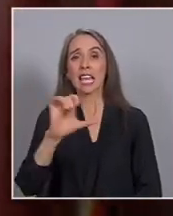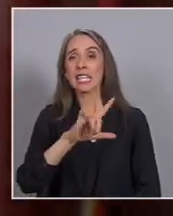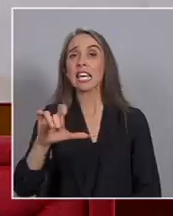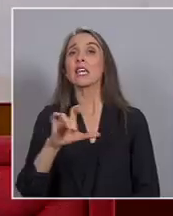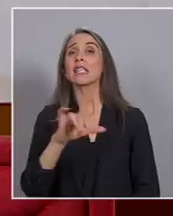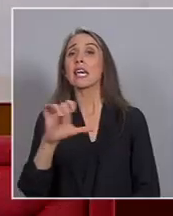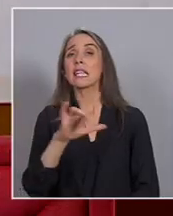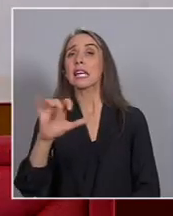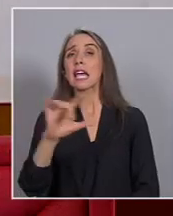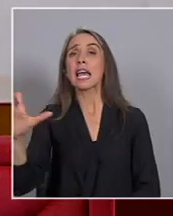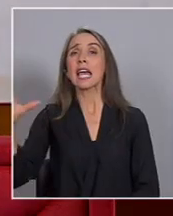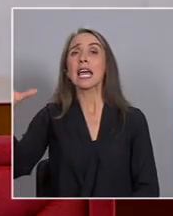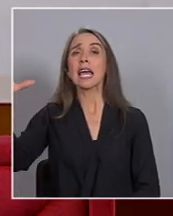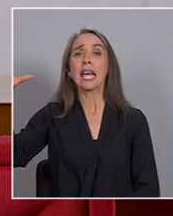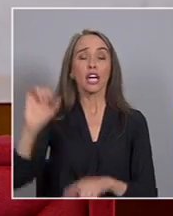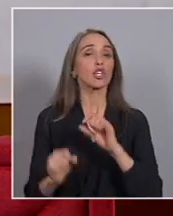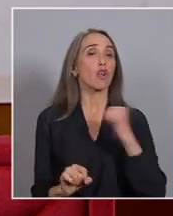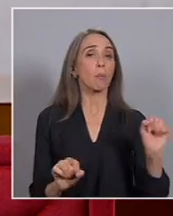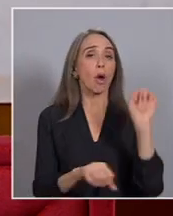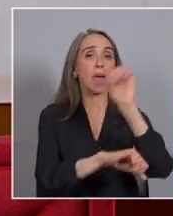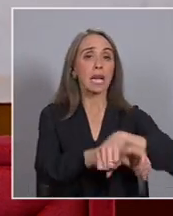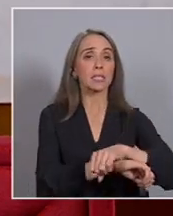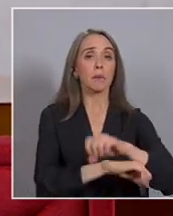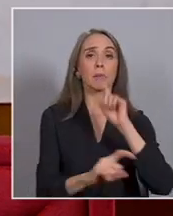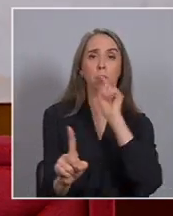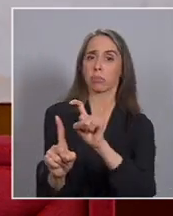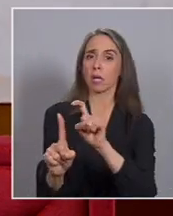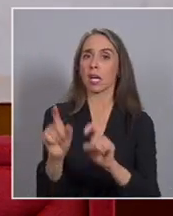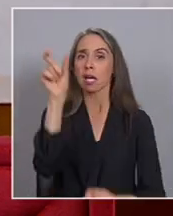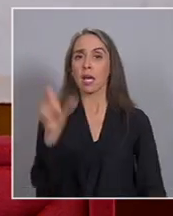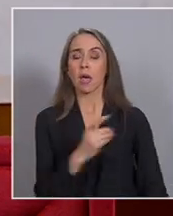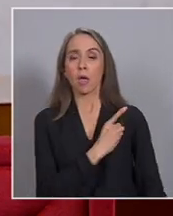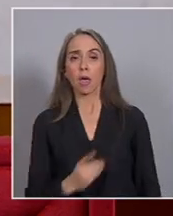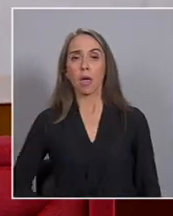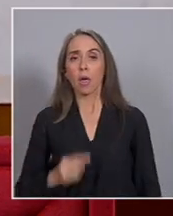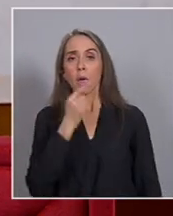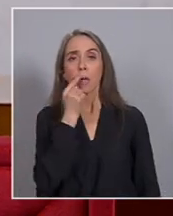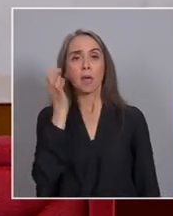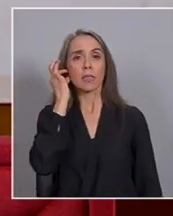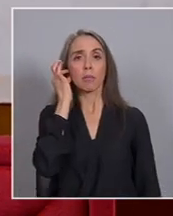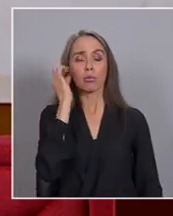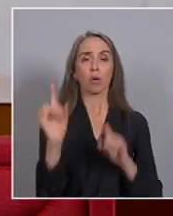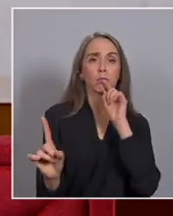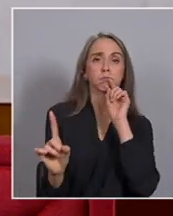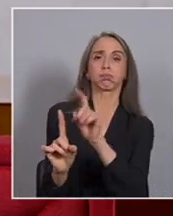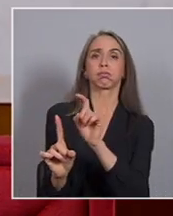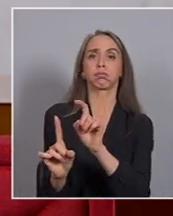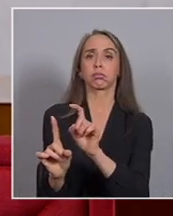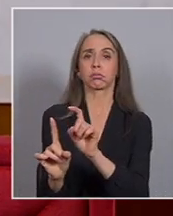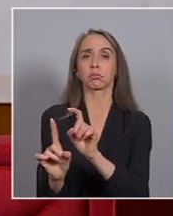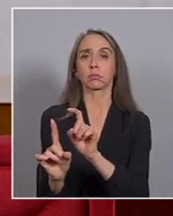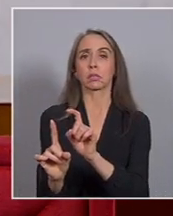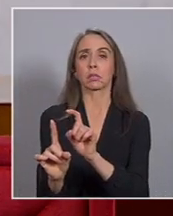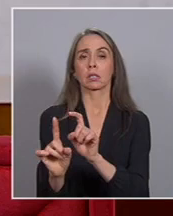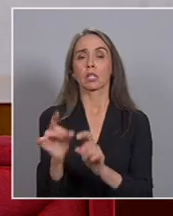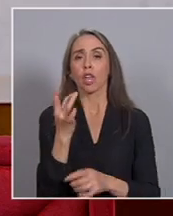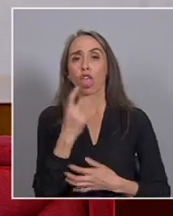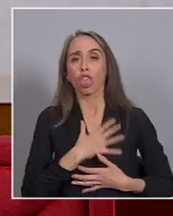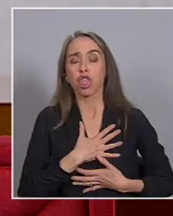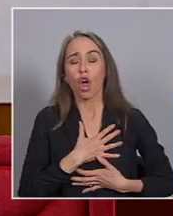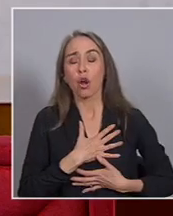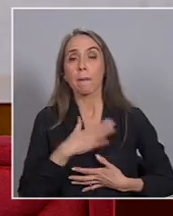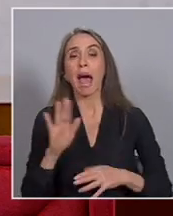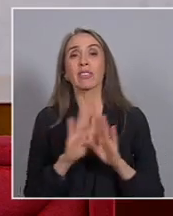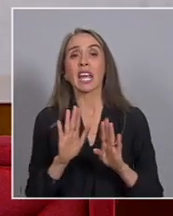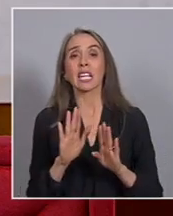no es aceptable que se le enrostre a un diputado o a una diputada el dolor más terrible que